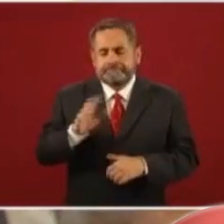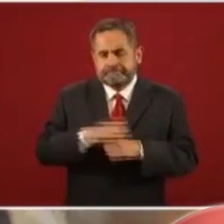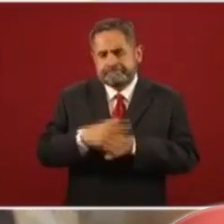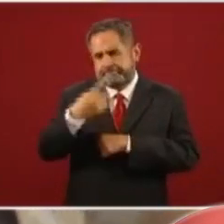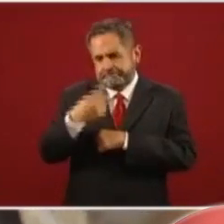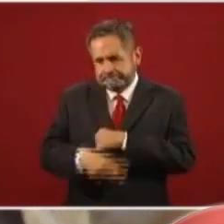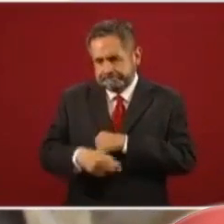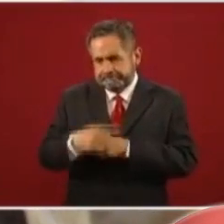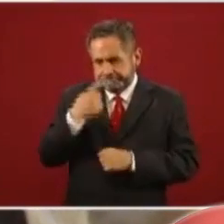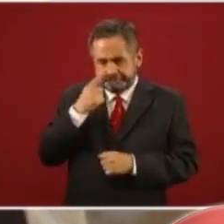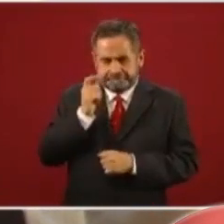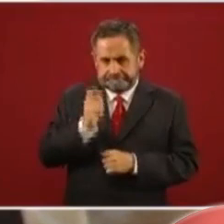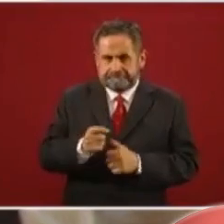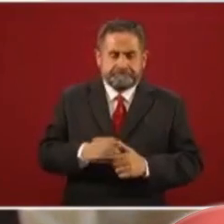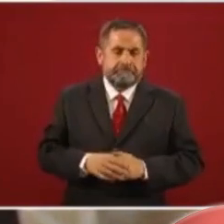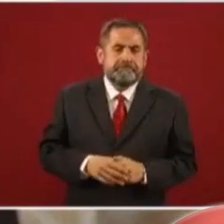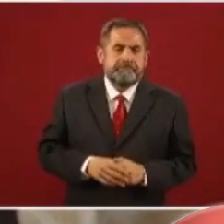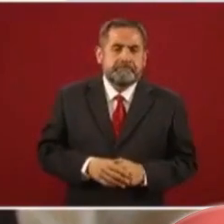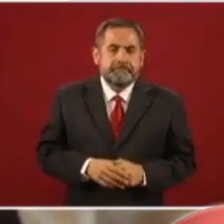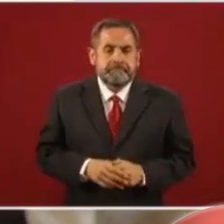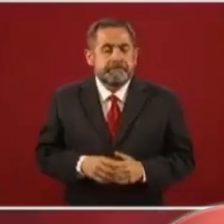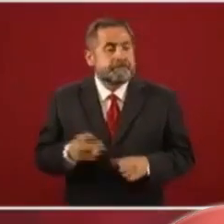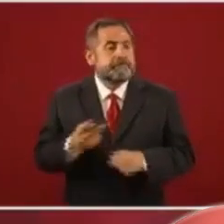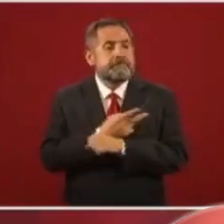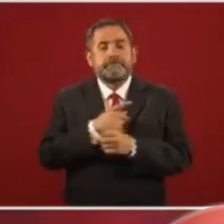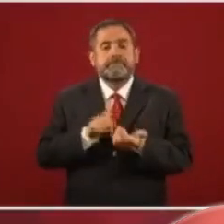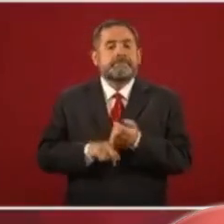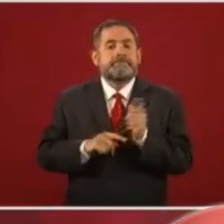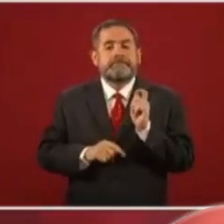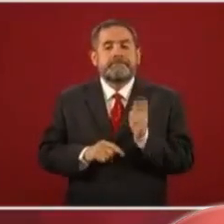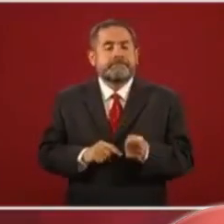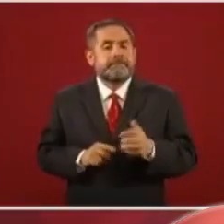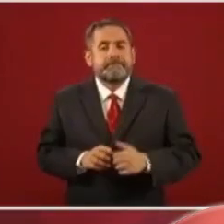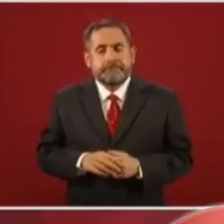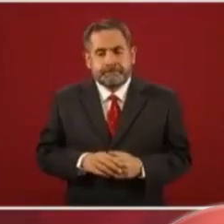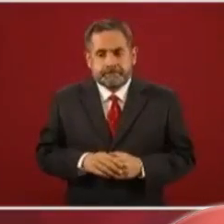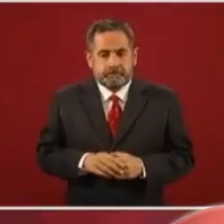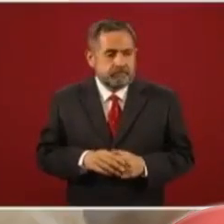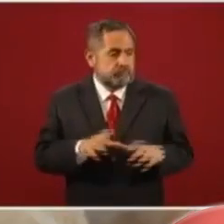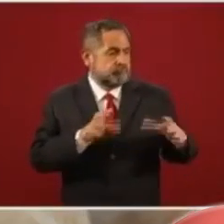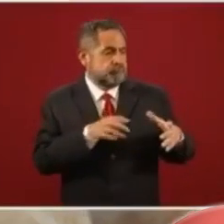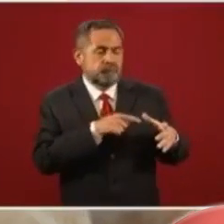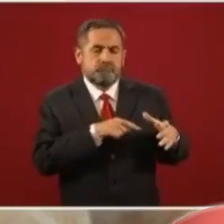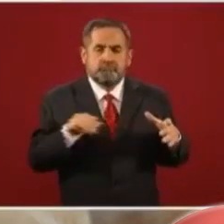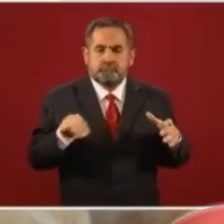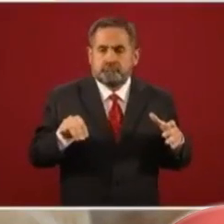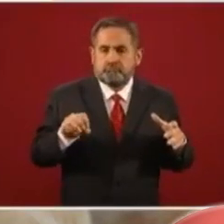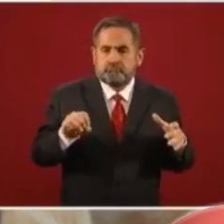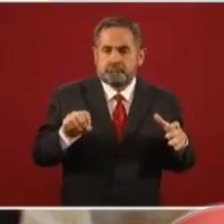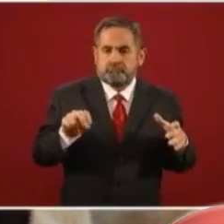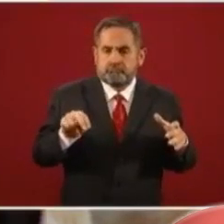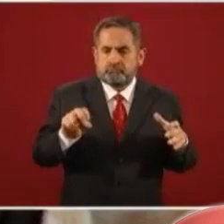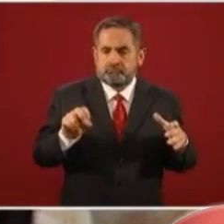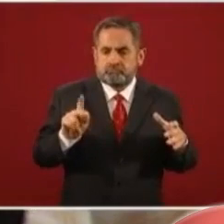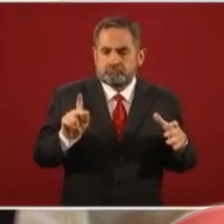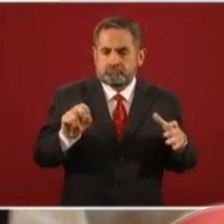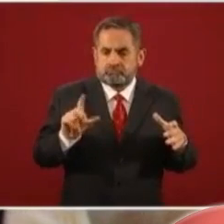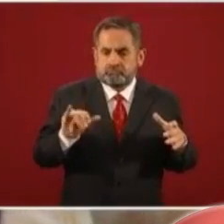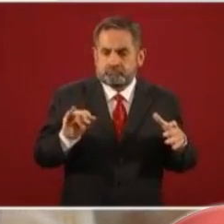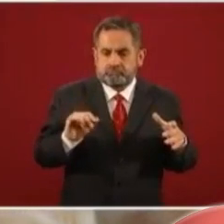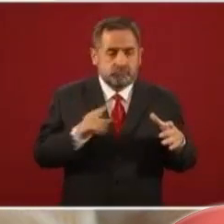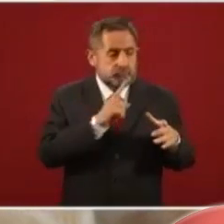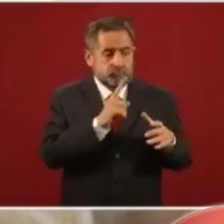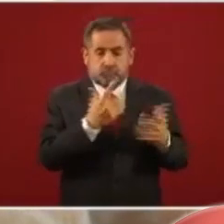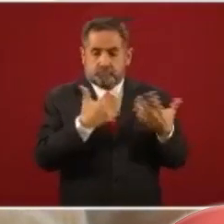dañina. Aquí lo que estamos hablando es de un monopolio, de que una